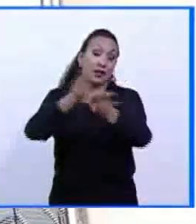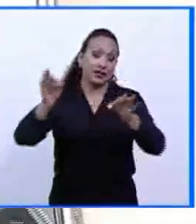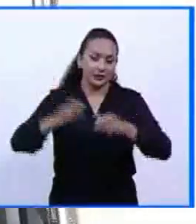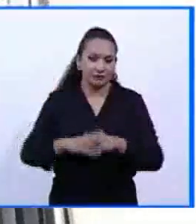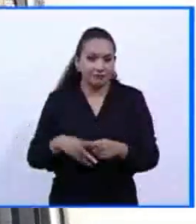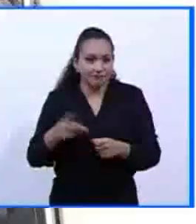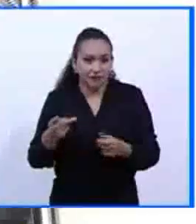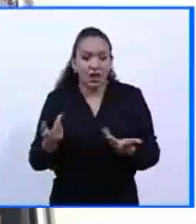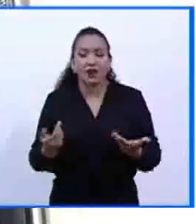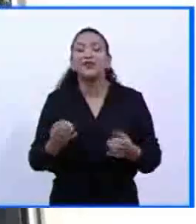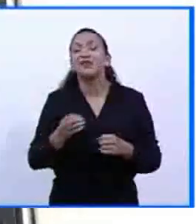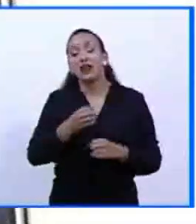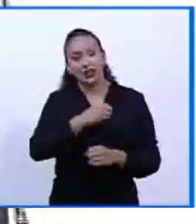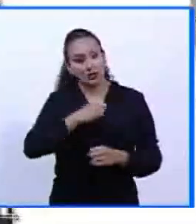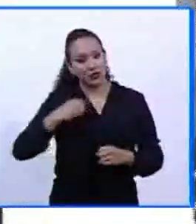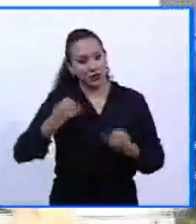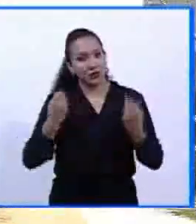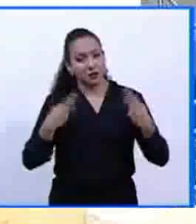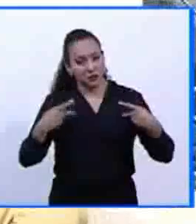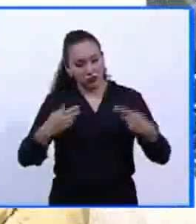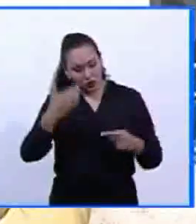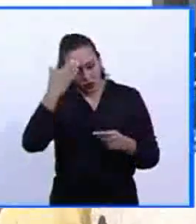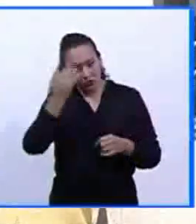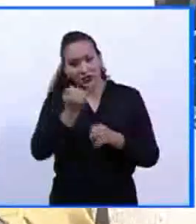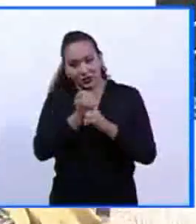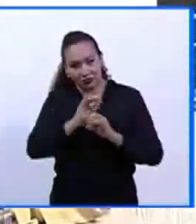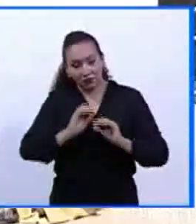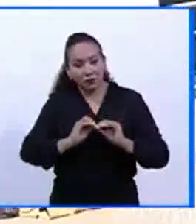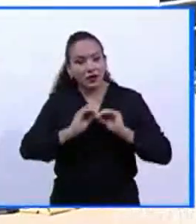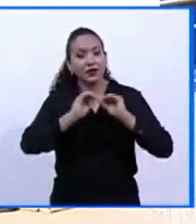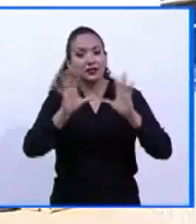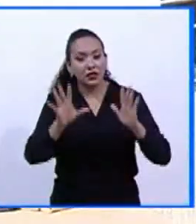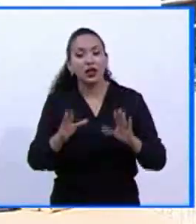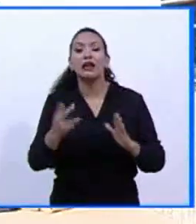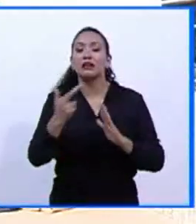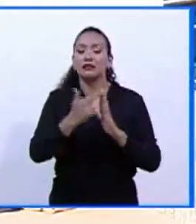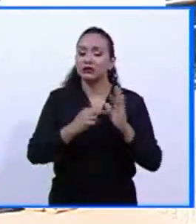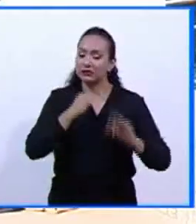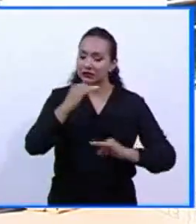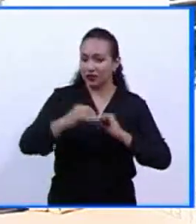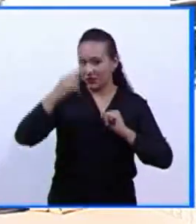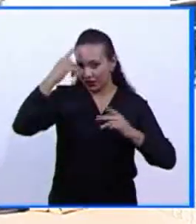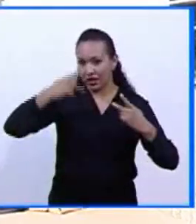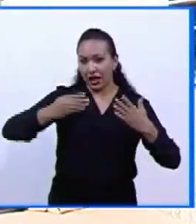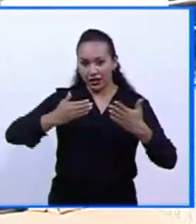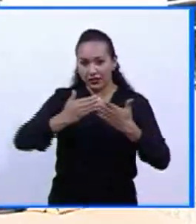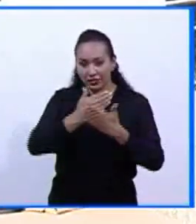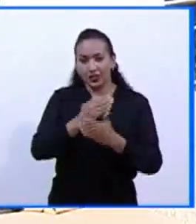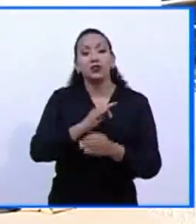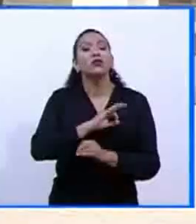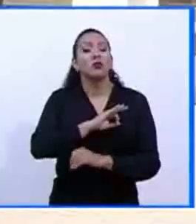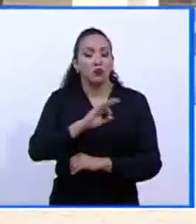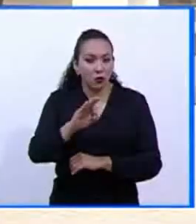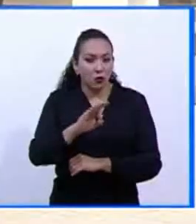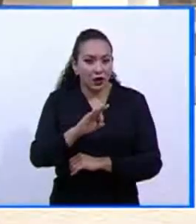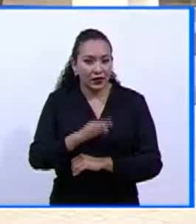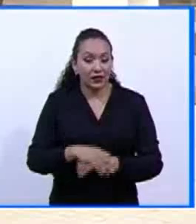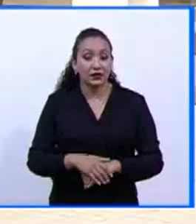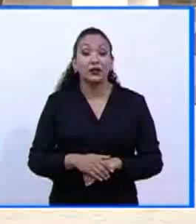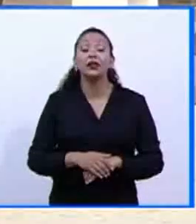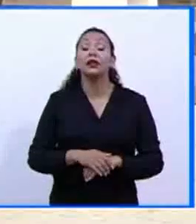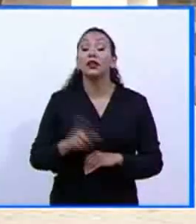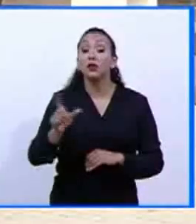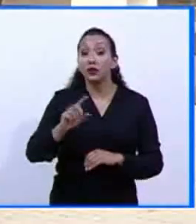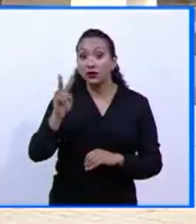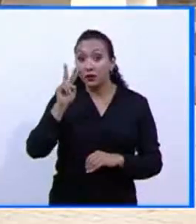de transparencia y los procedimientos, requisitos y términos para acceder a la información e impugnar las respuestas de los